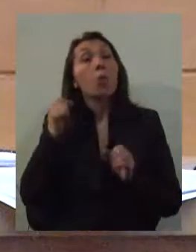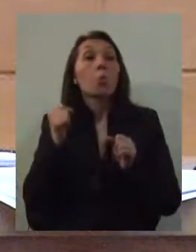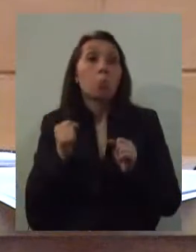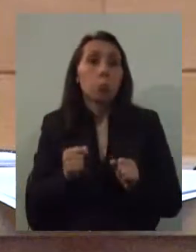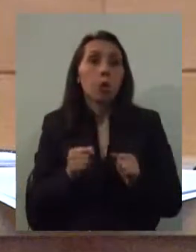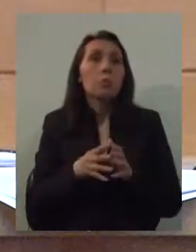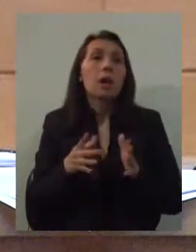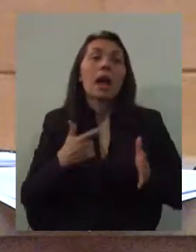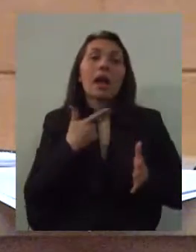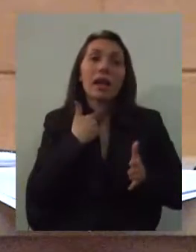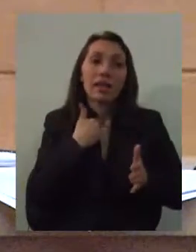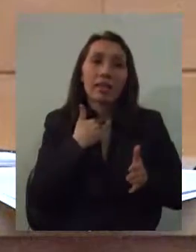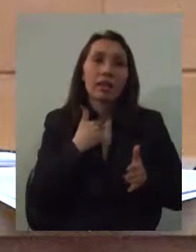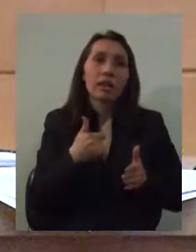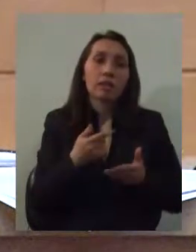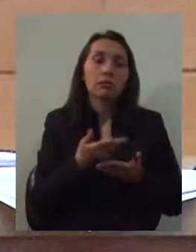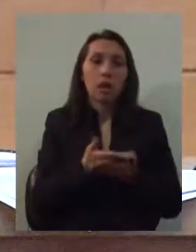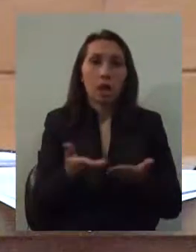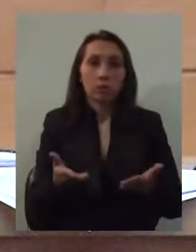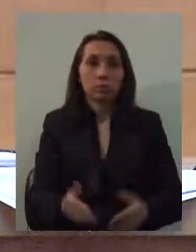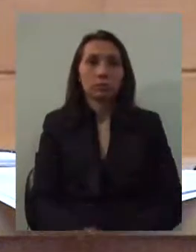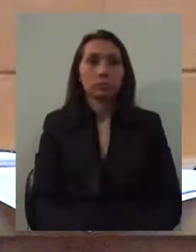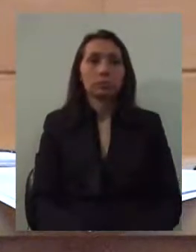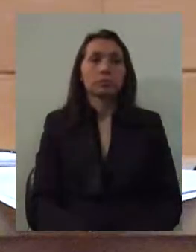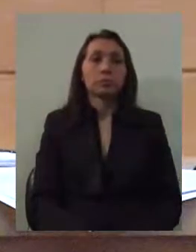más interés para ustedes.